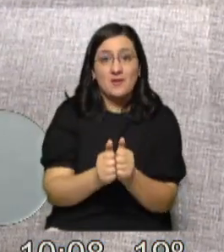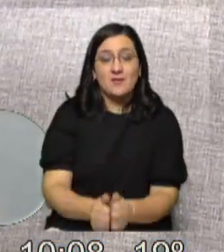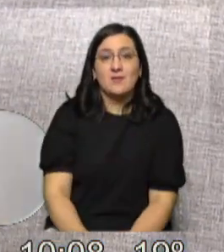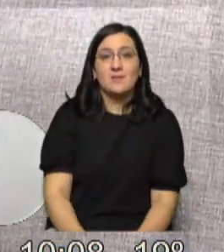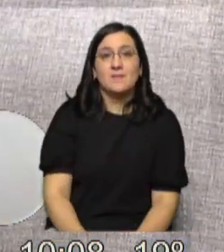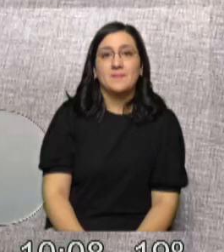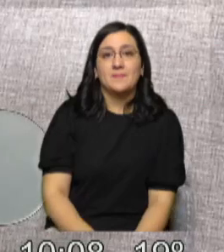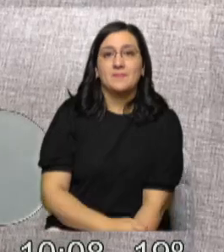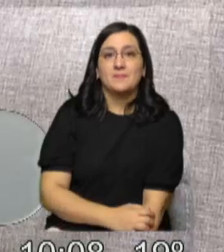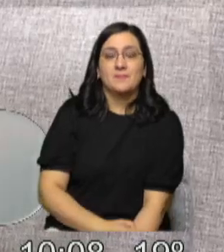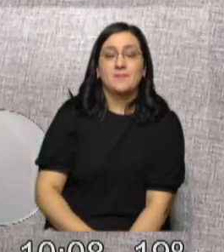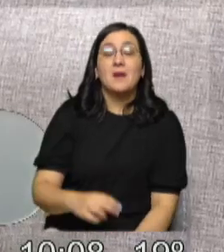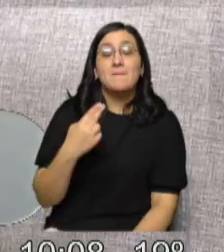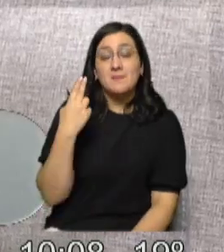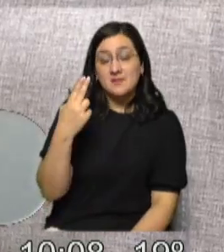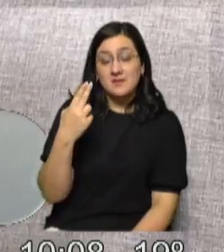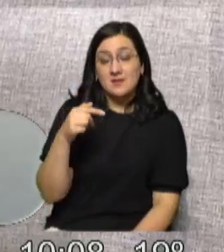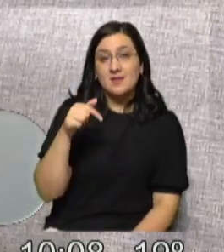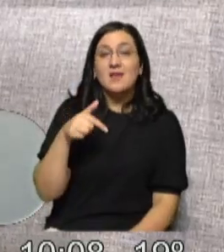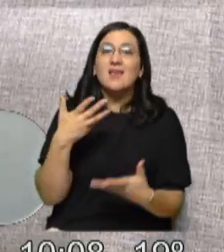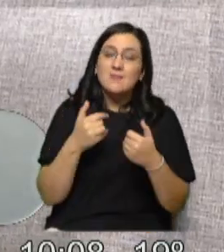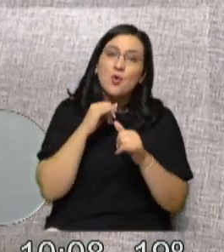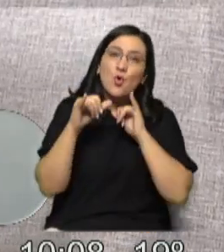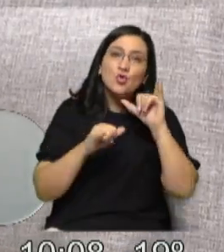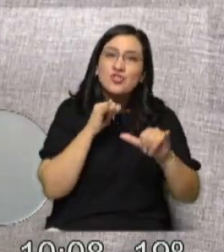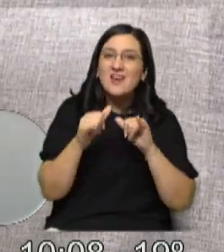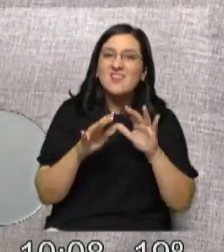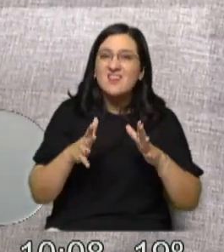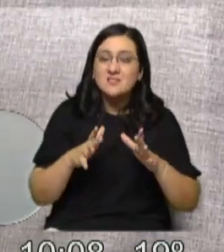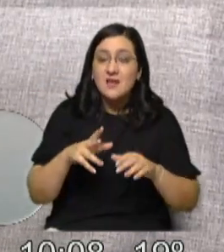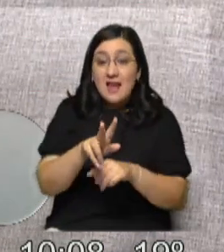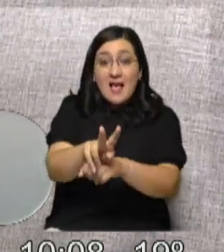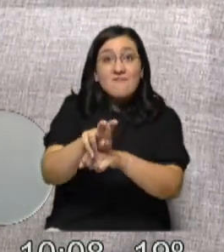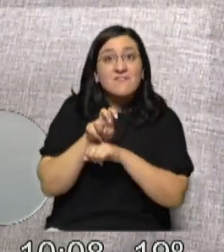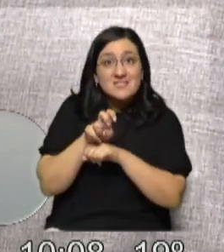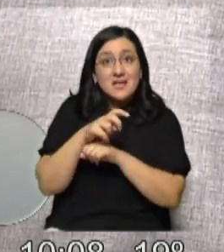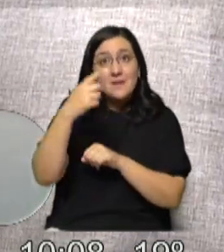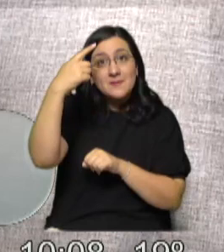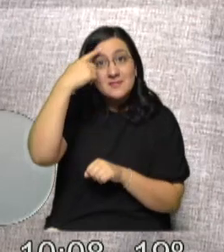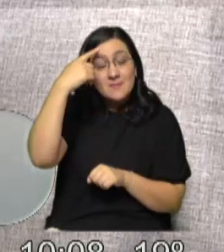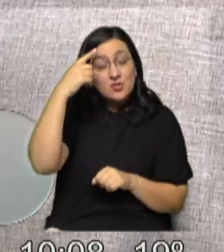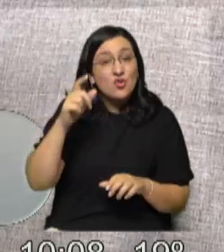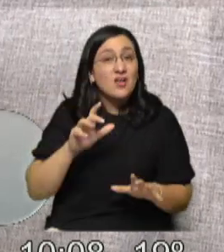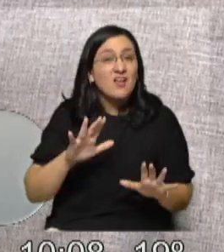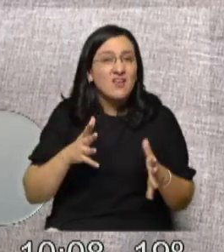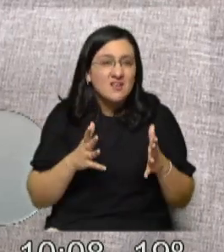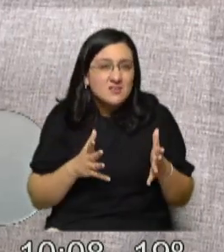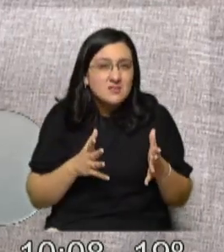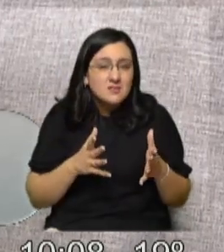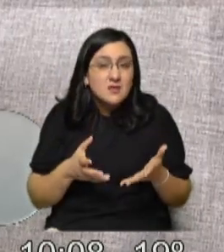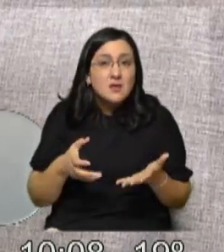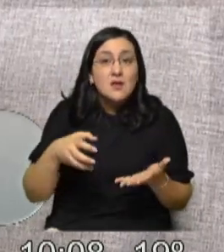este espacio que queremos contar hoy de qué se trata. En síntesis, la física del pensamiento sería un